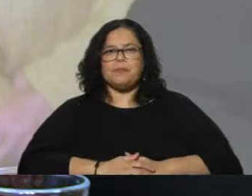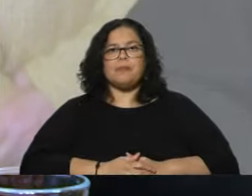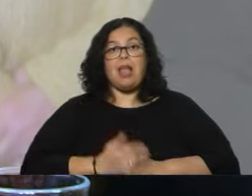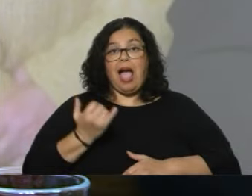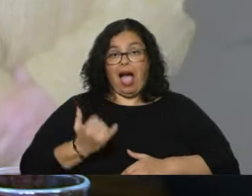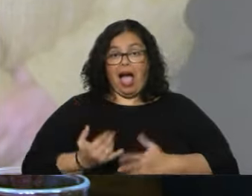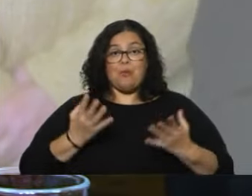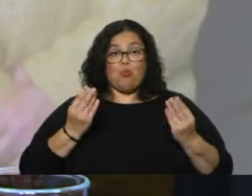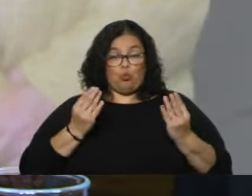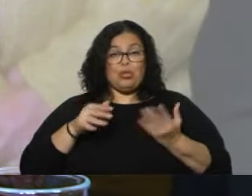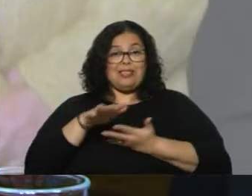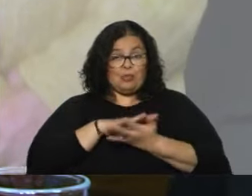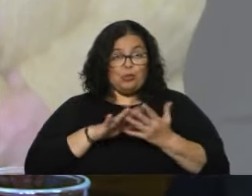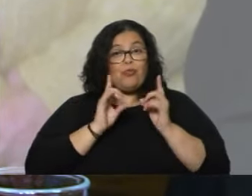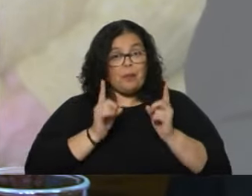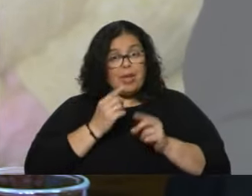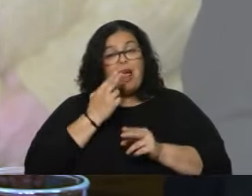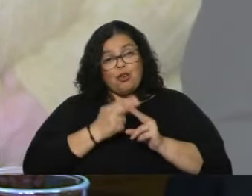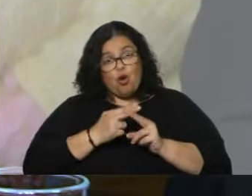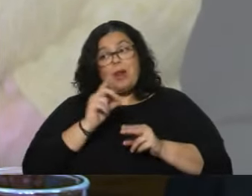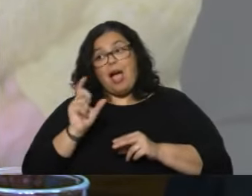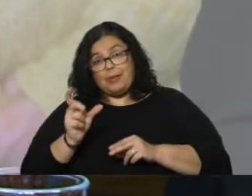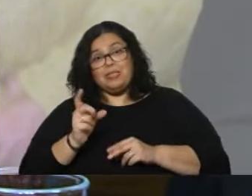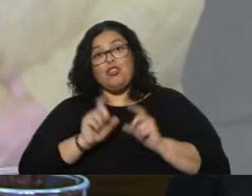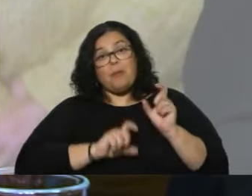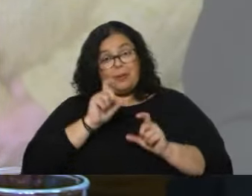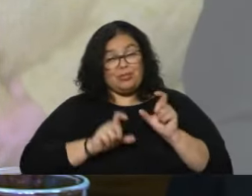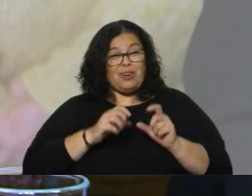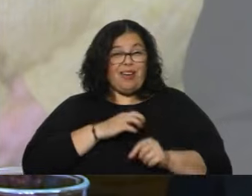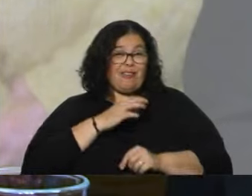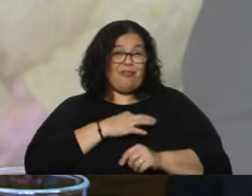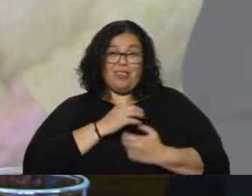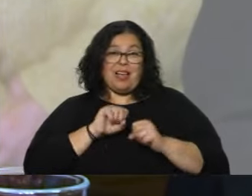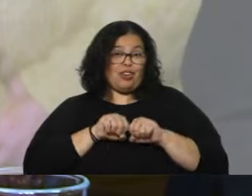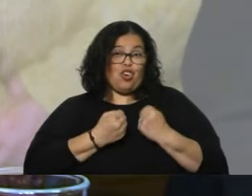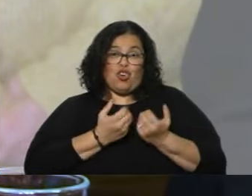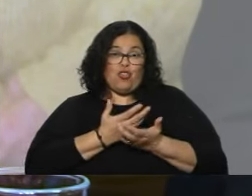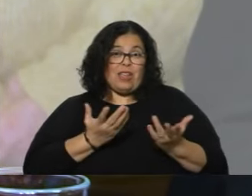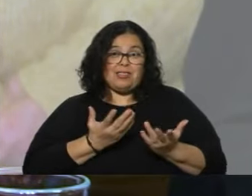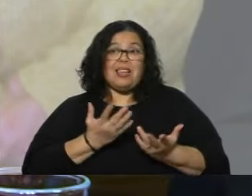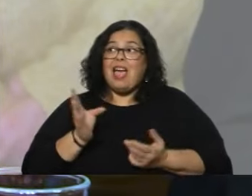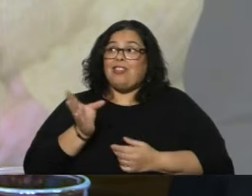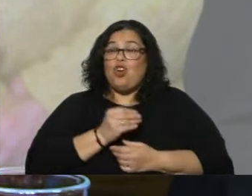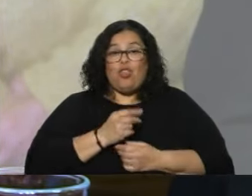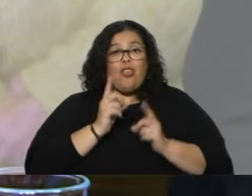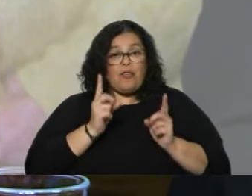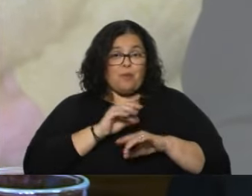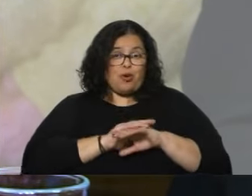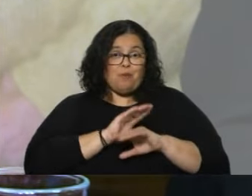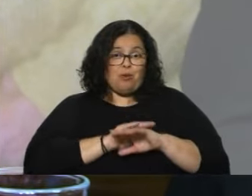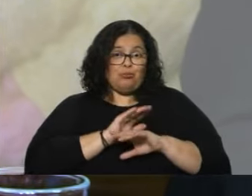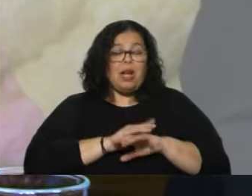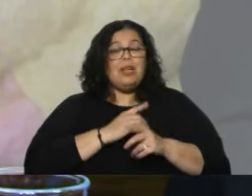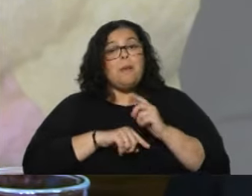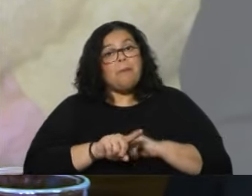Muchísimos casos, también con nombre y apellido, de vidas rotas, de vidas que en definitiva a todos nos competen, pero que se están